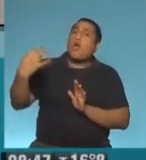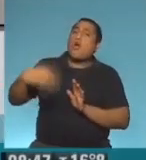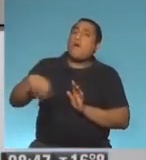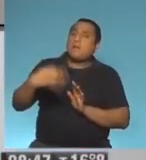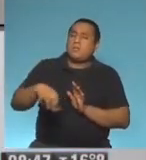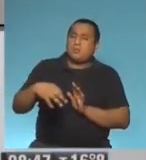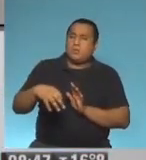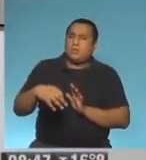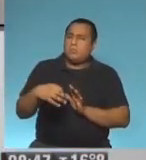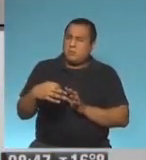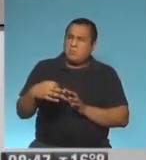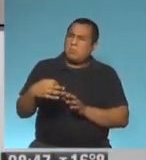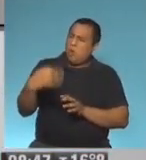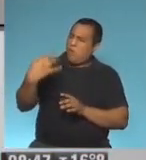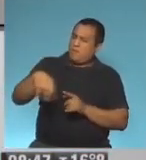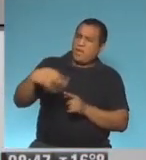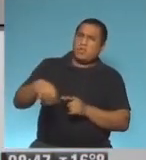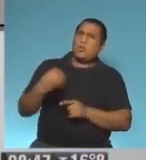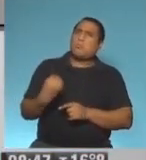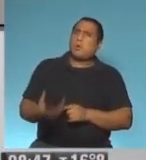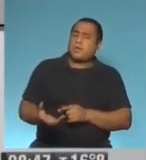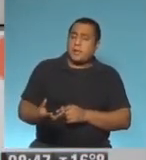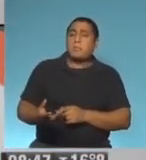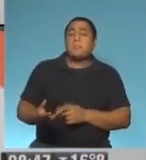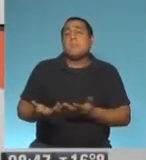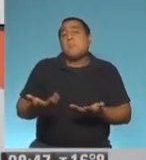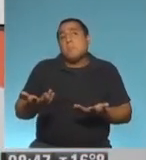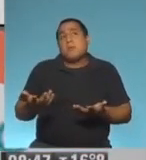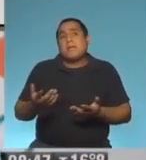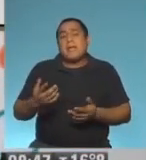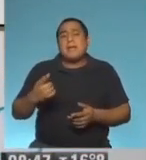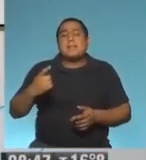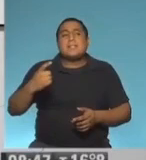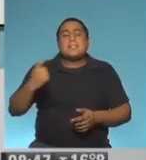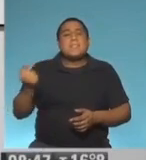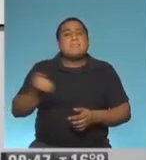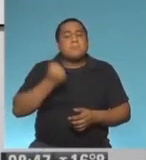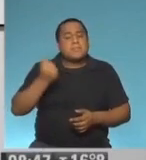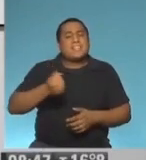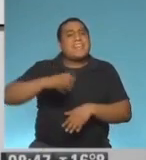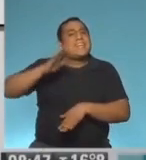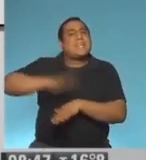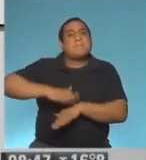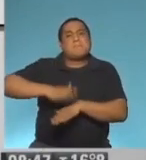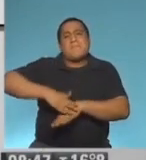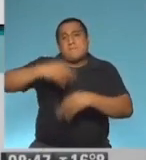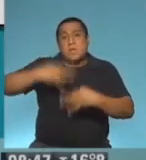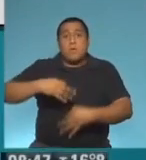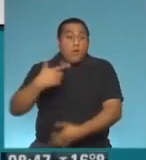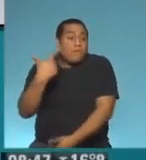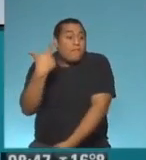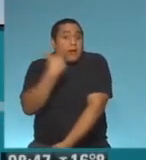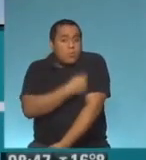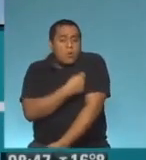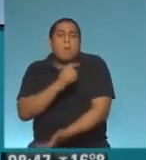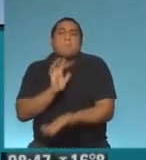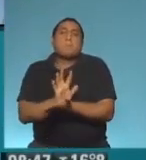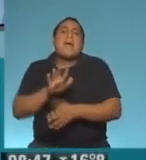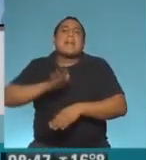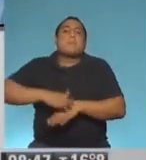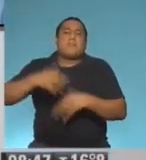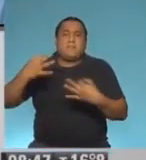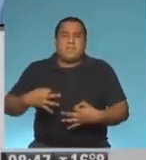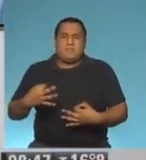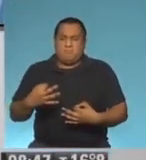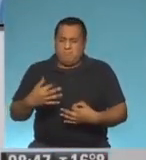porque estamos hablando de obligatoriedad porque hay un concepto fuerte de responsabilidad a la hora de vacunarse porque decimos este